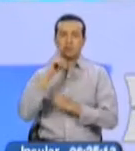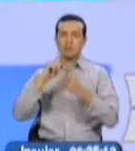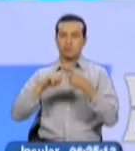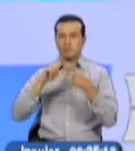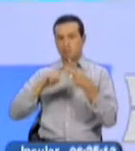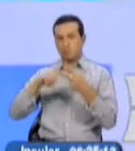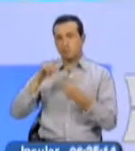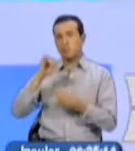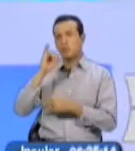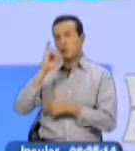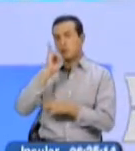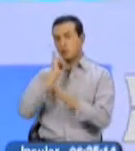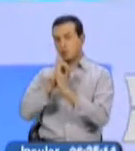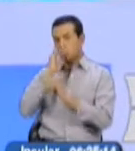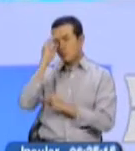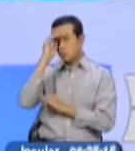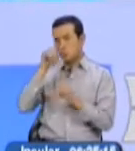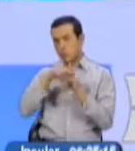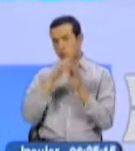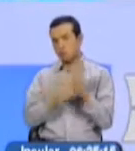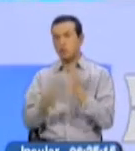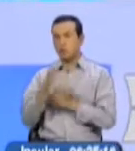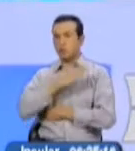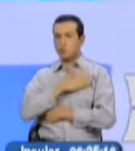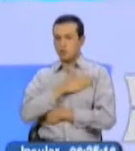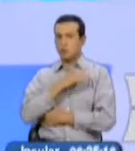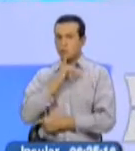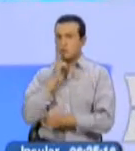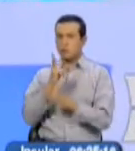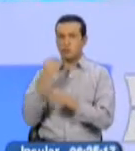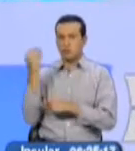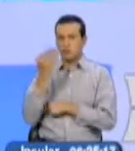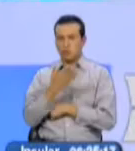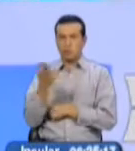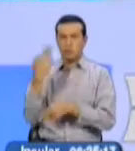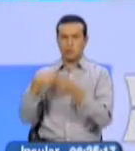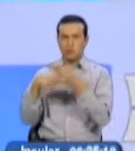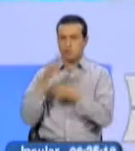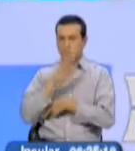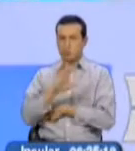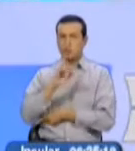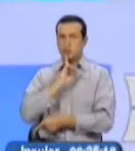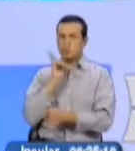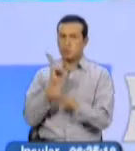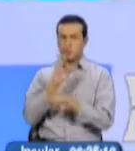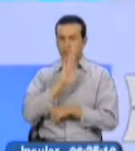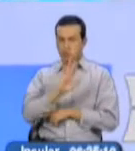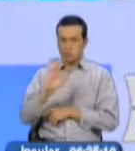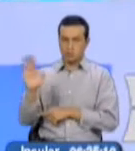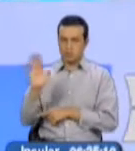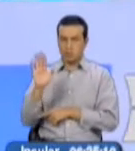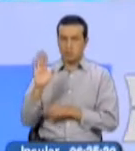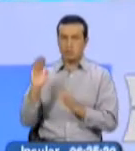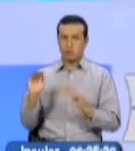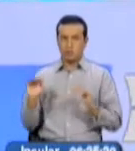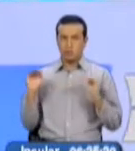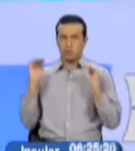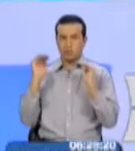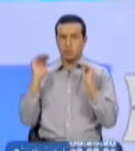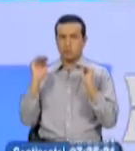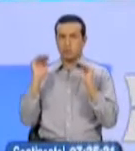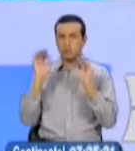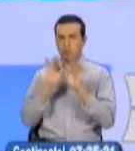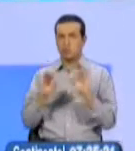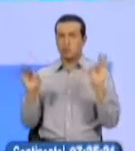instituciones de educación y creo firmemente en el joven empresario creo que ellos son la fuente